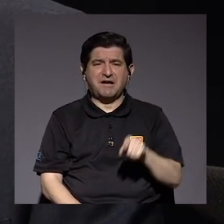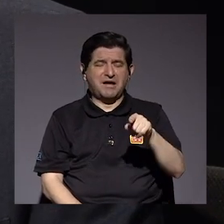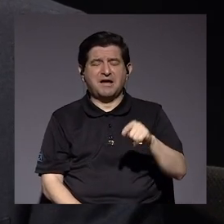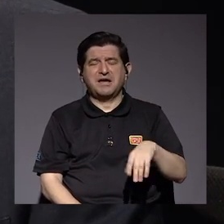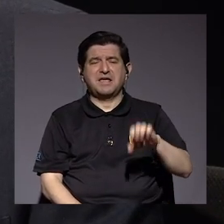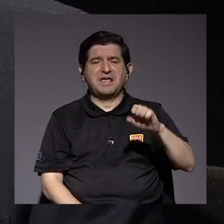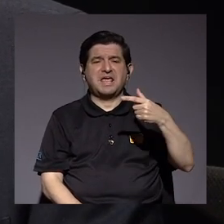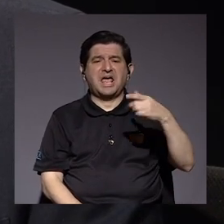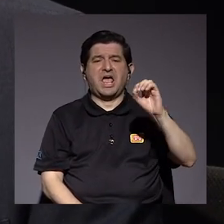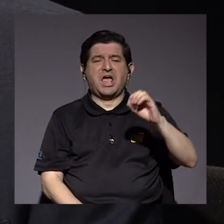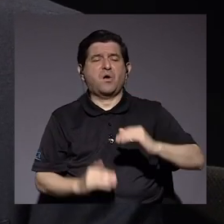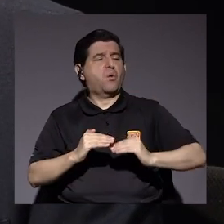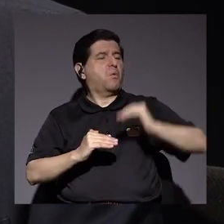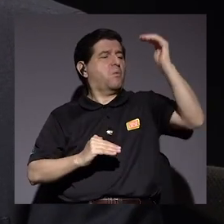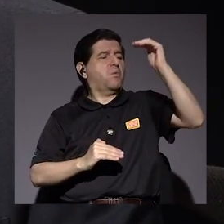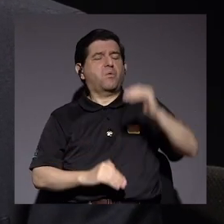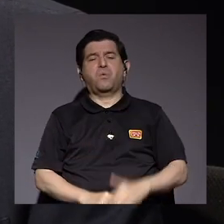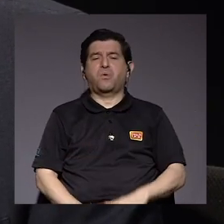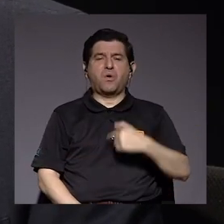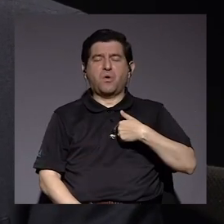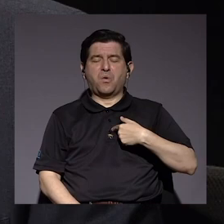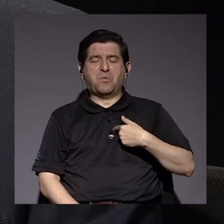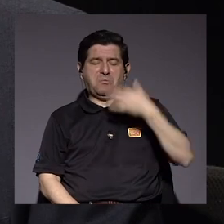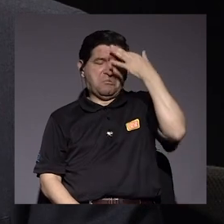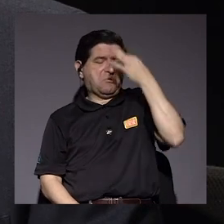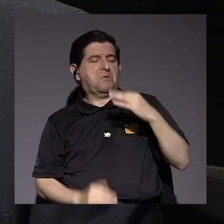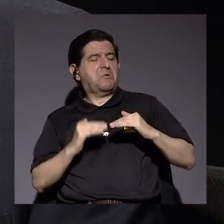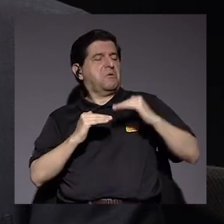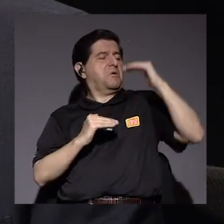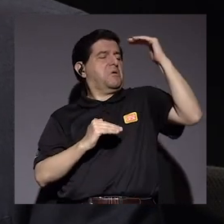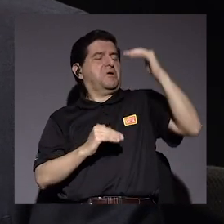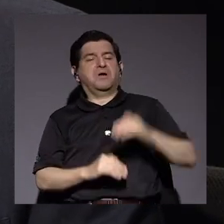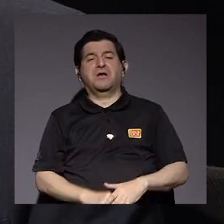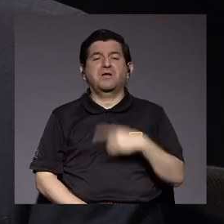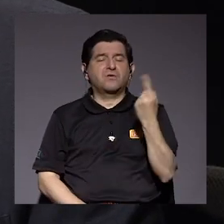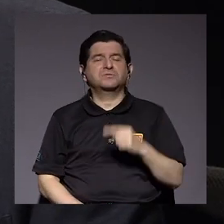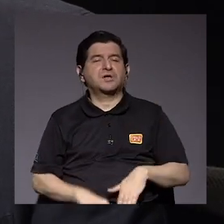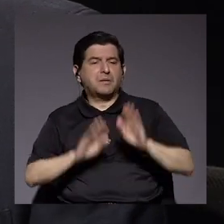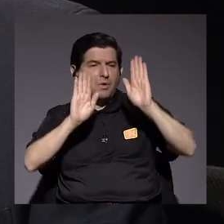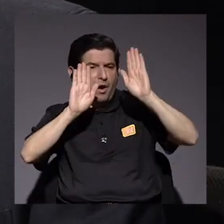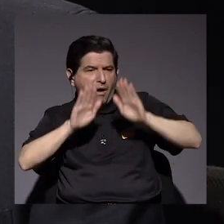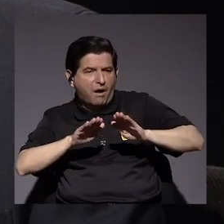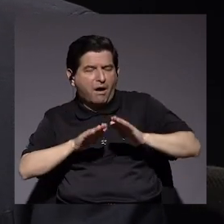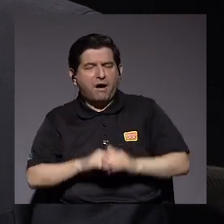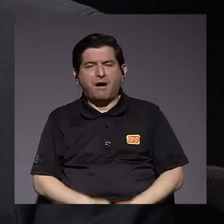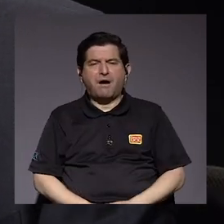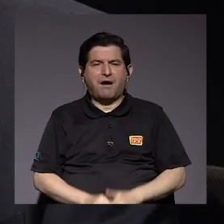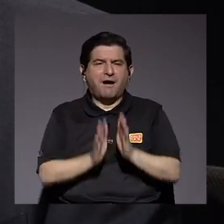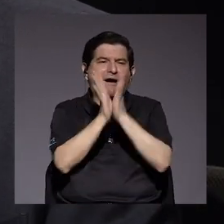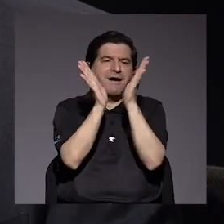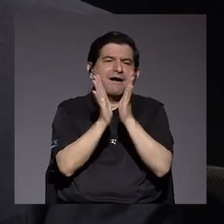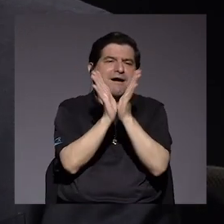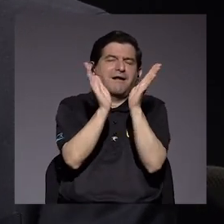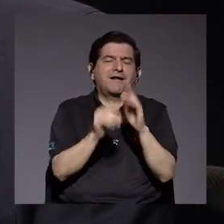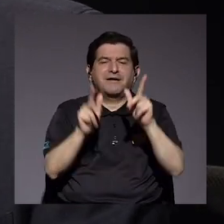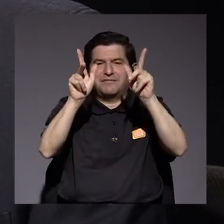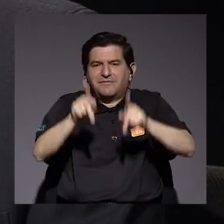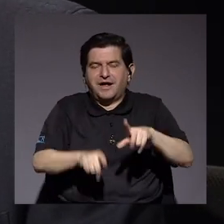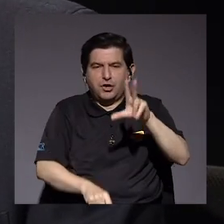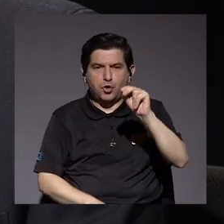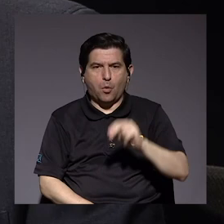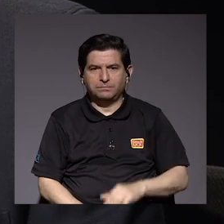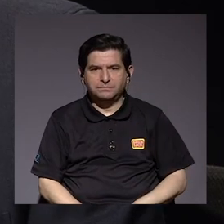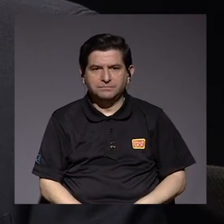ni vanidades ni ni ni estar cantando loas siempre al ego de